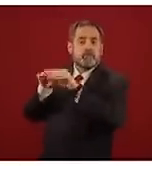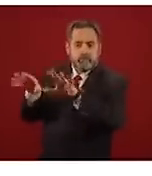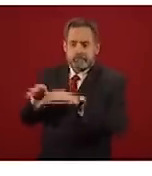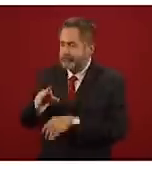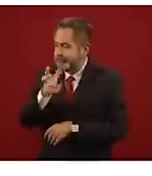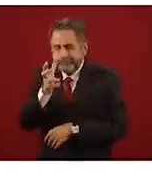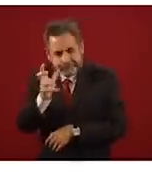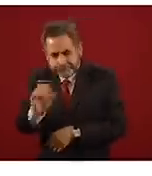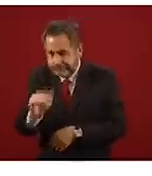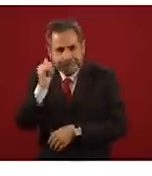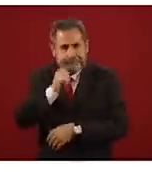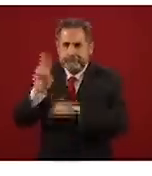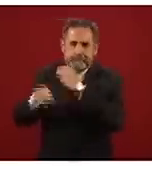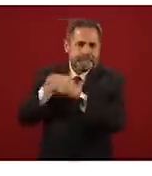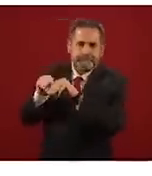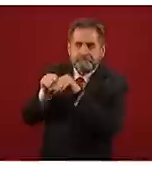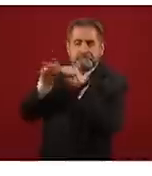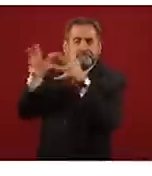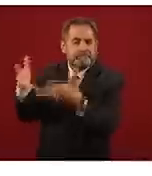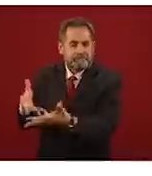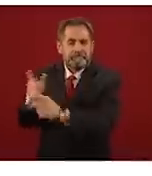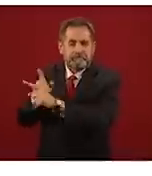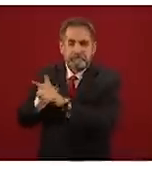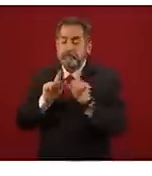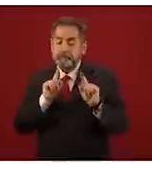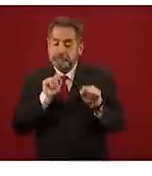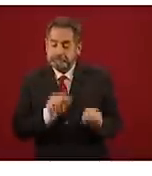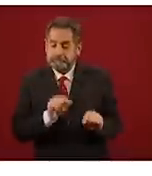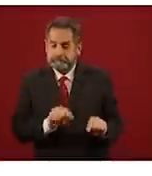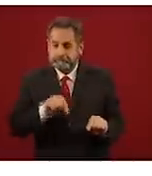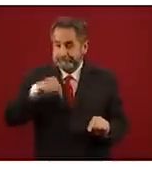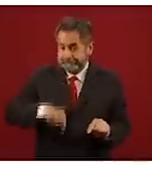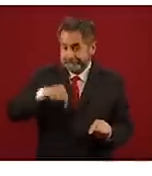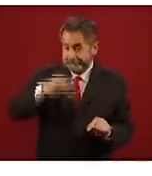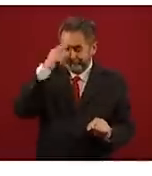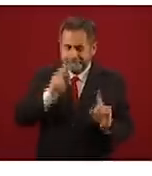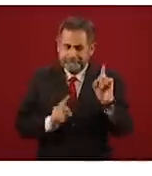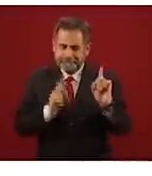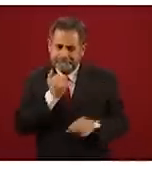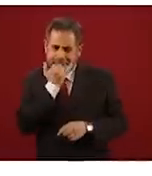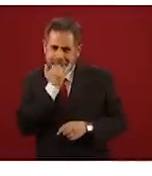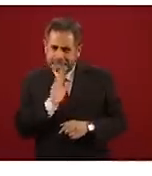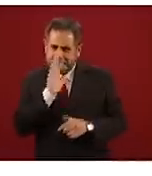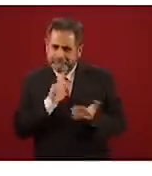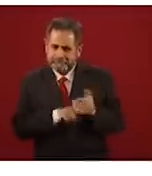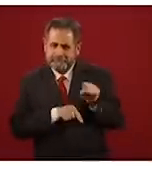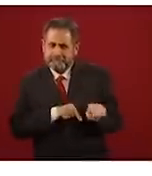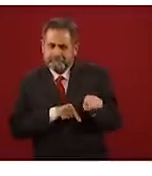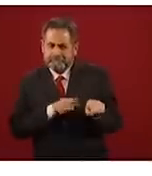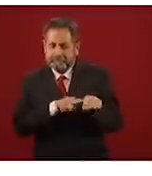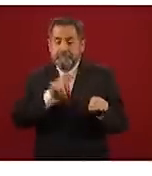ocurrir, tengámoslo muy, muy claro, ya esta sospecha que se relaciona con haber estado en